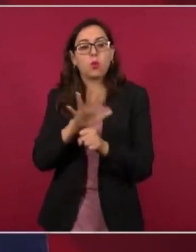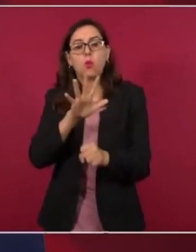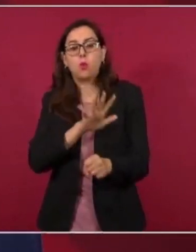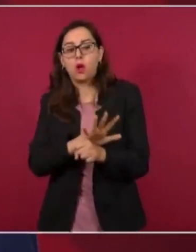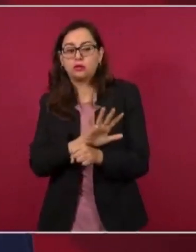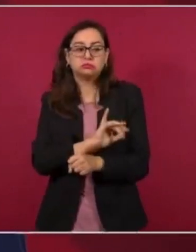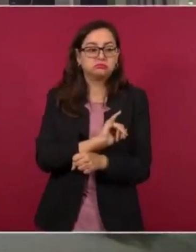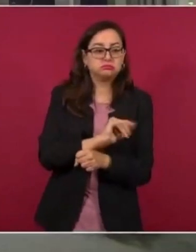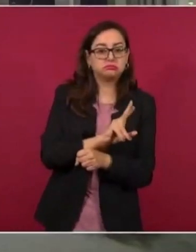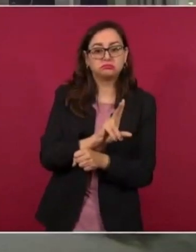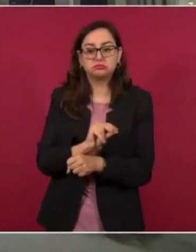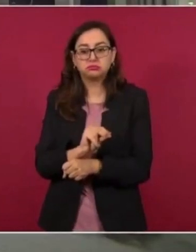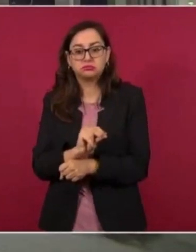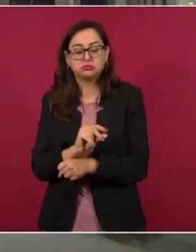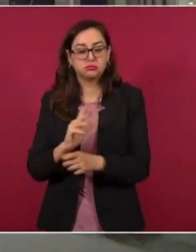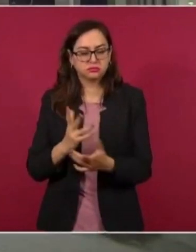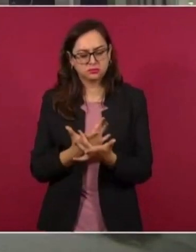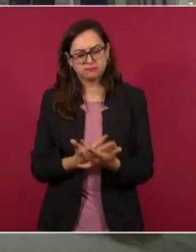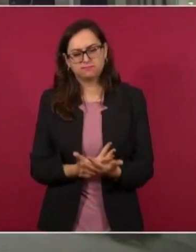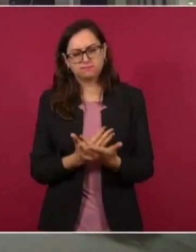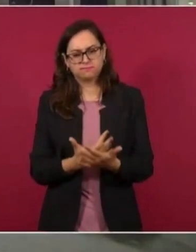y